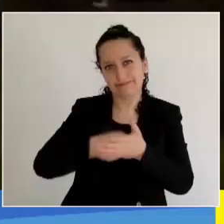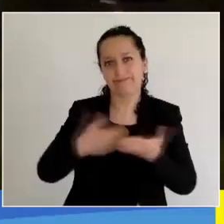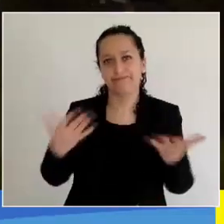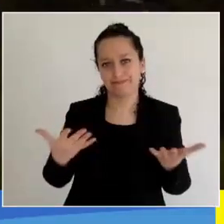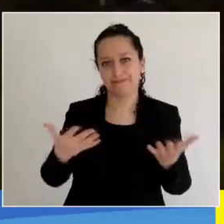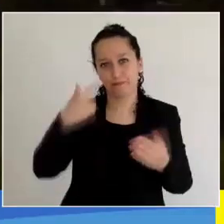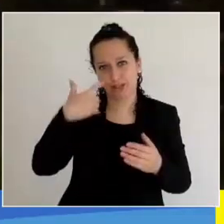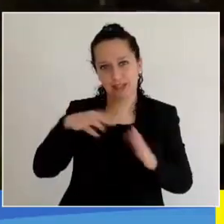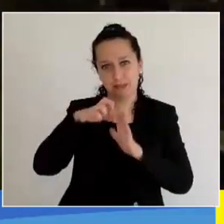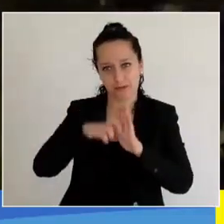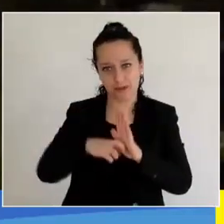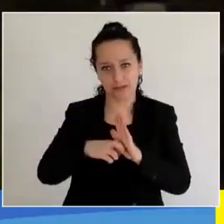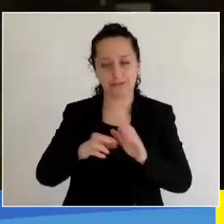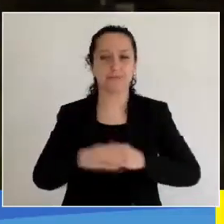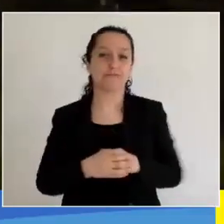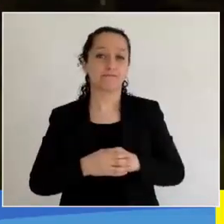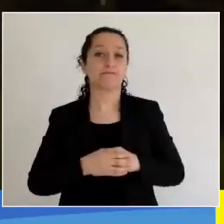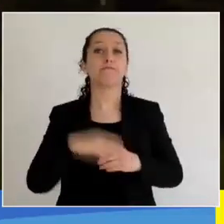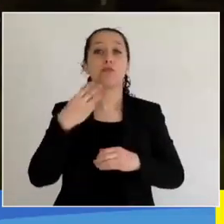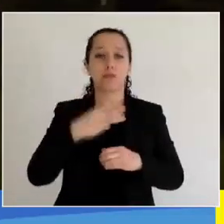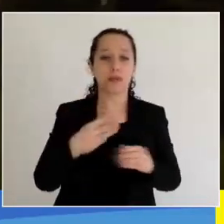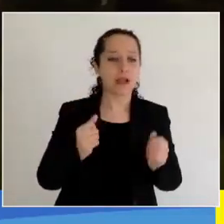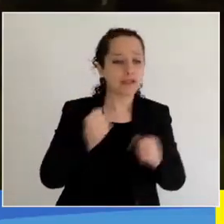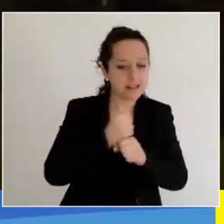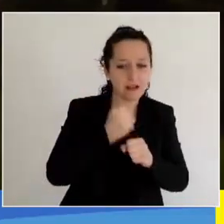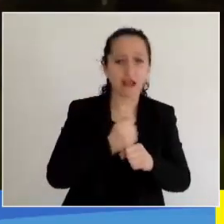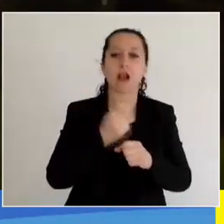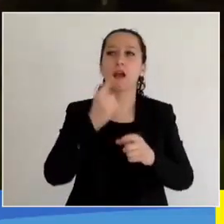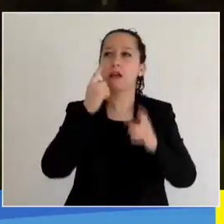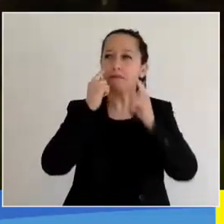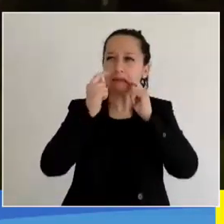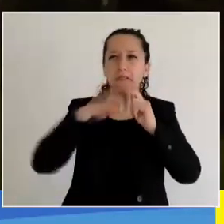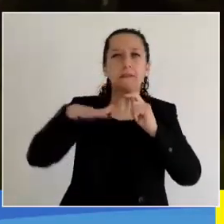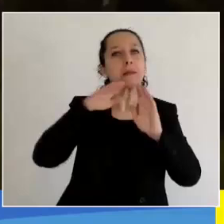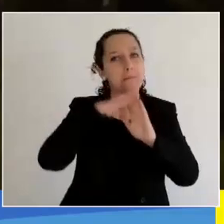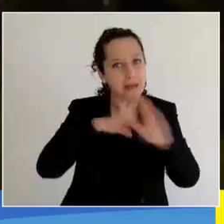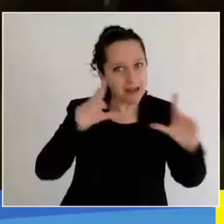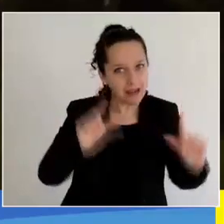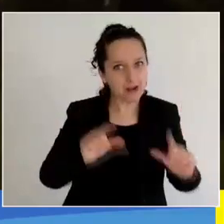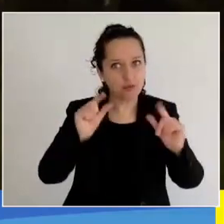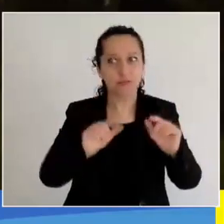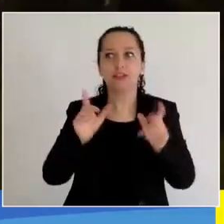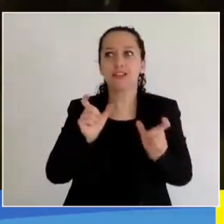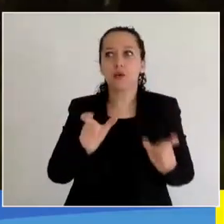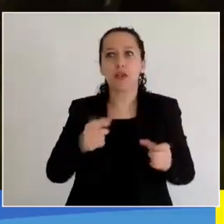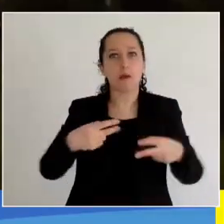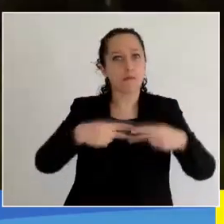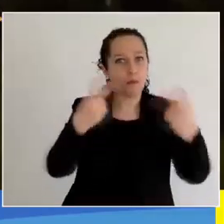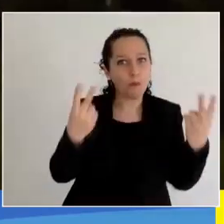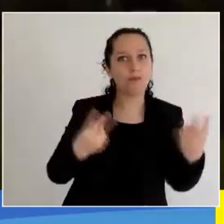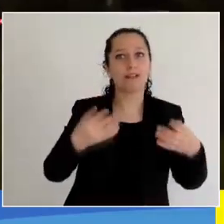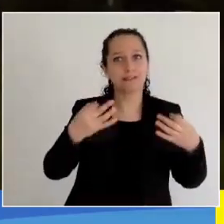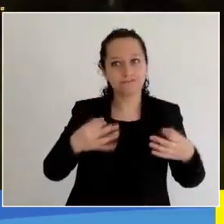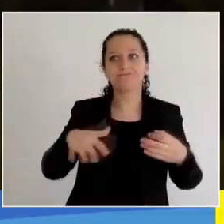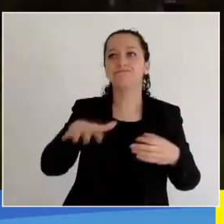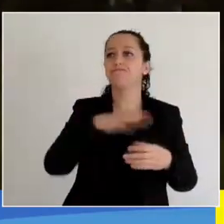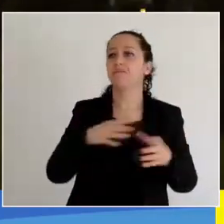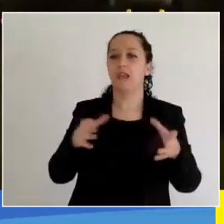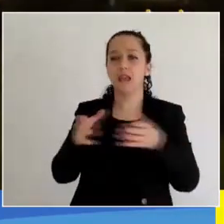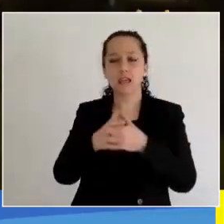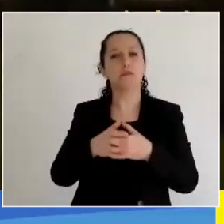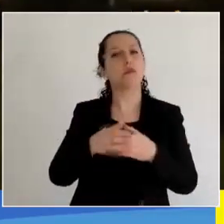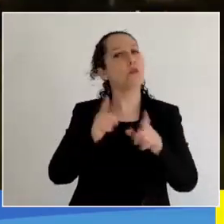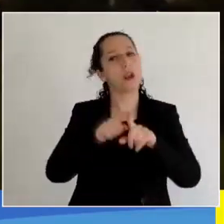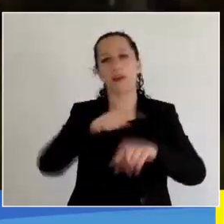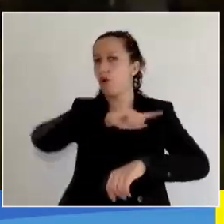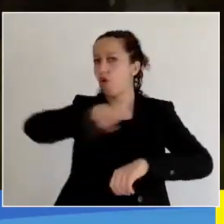Esto se complementa con el trabajo que ha realizado el municipio en materia de seguridad pública, la prevención del delito, fundamentalmente con los equipos que hemos puesto a disposición en la comunidad las 24